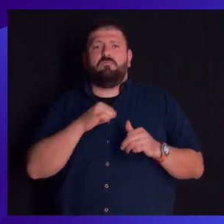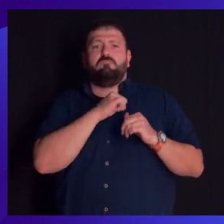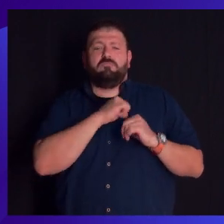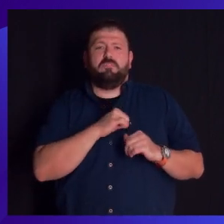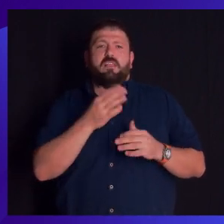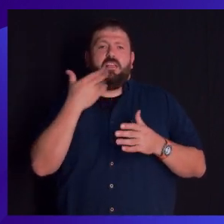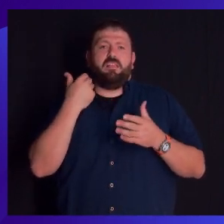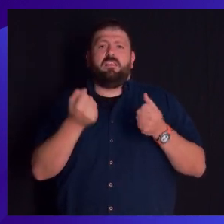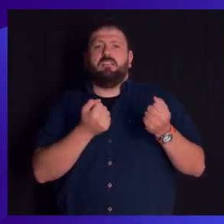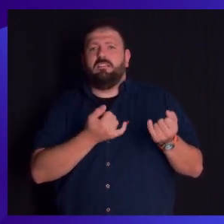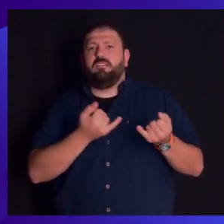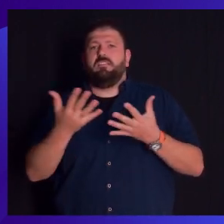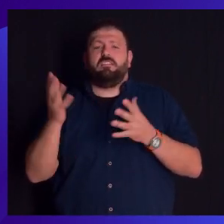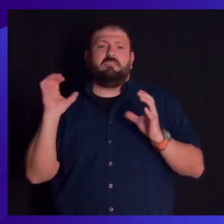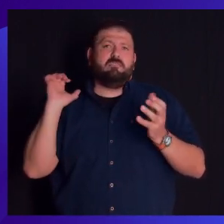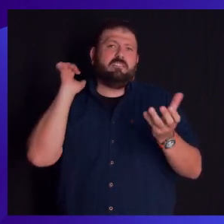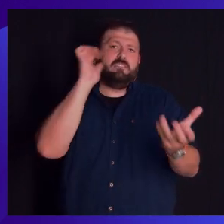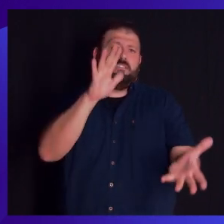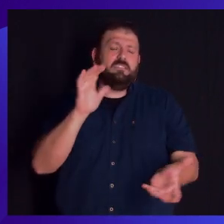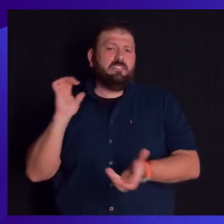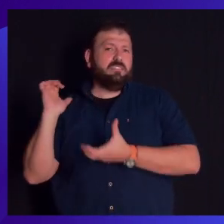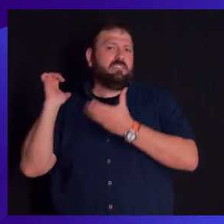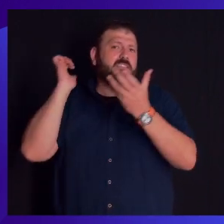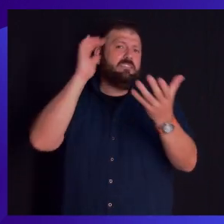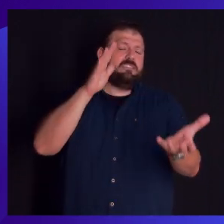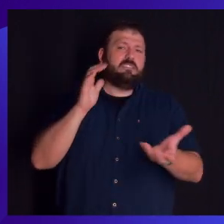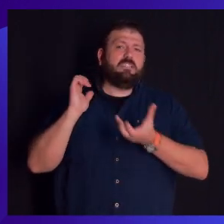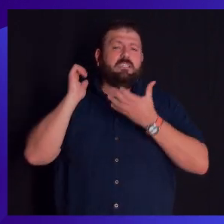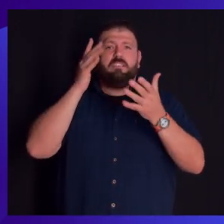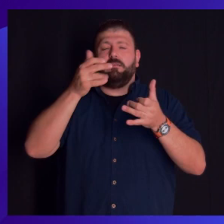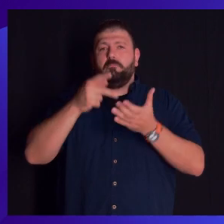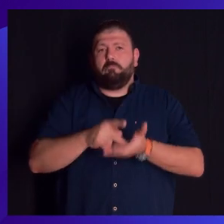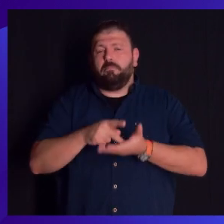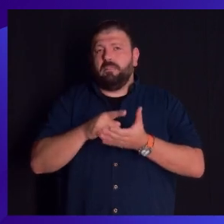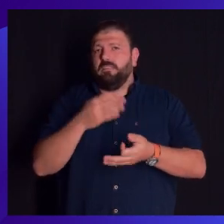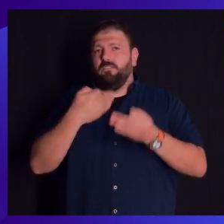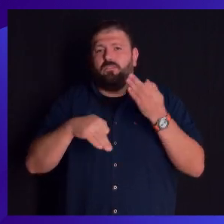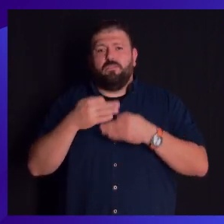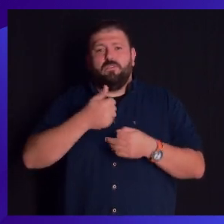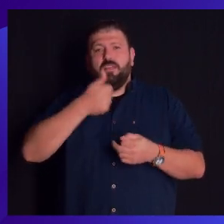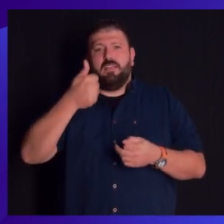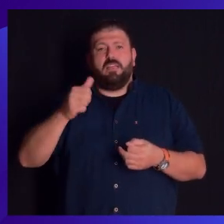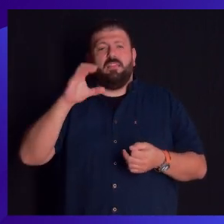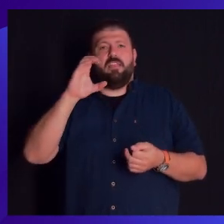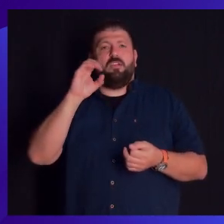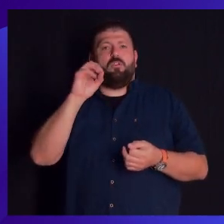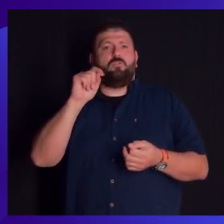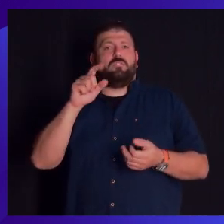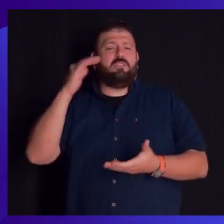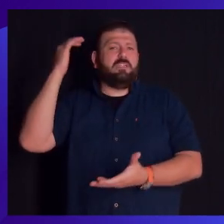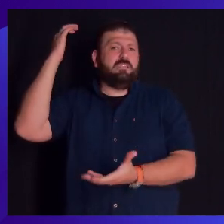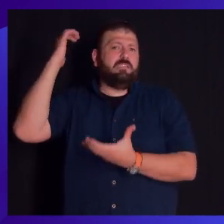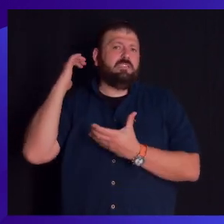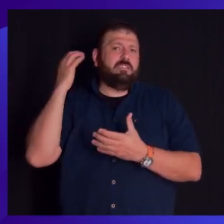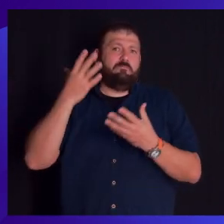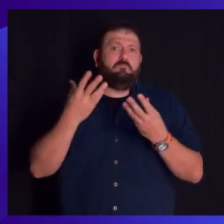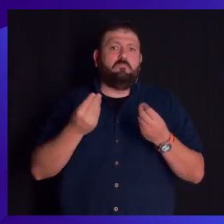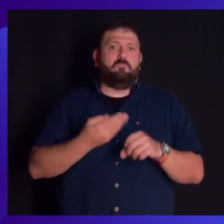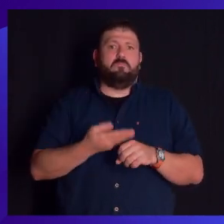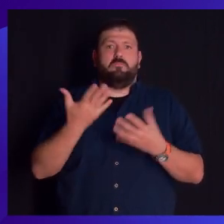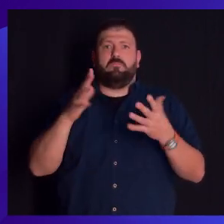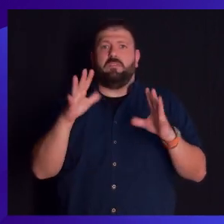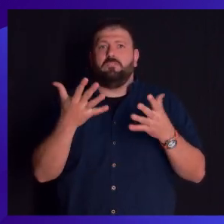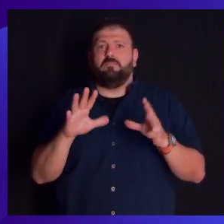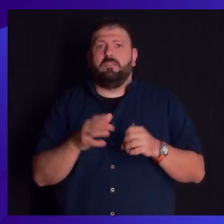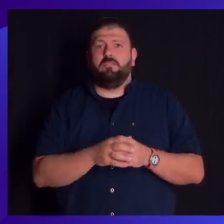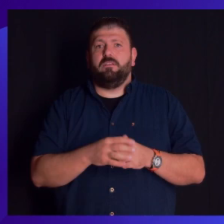terminal, llevaba los difficult productos en la moment. espalda y no I ganaba un also quetzal. working Cada in an quetzal area, que but ganaba en la earning espalda, pues just equivale one más o menos